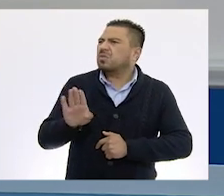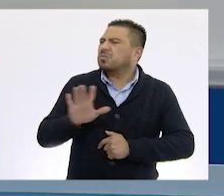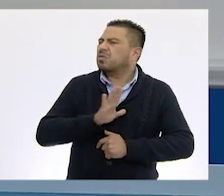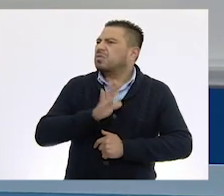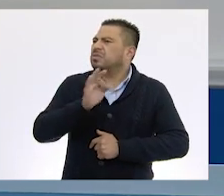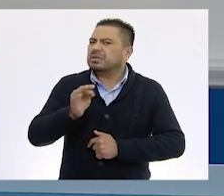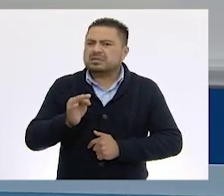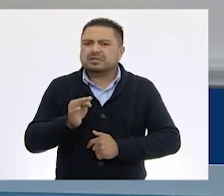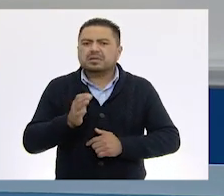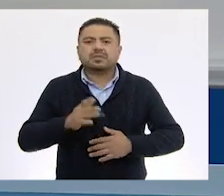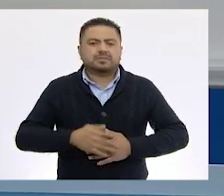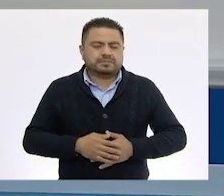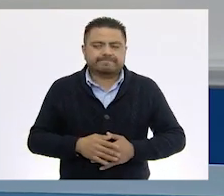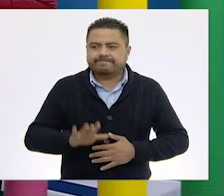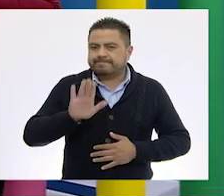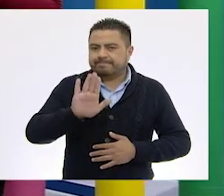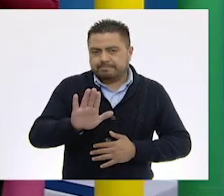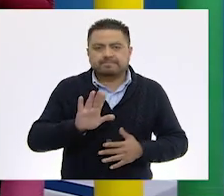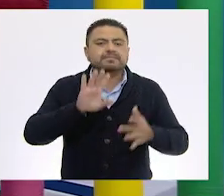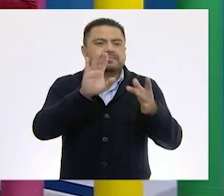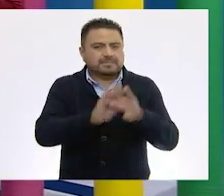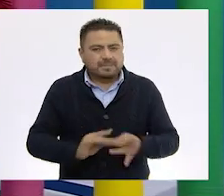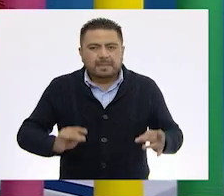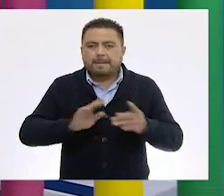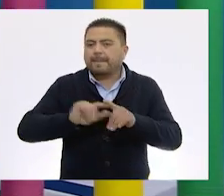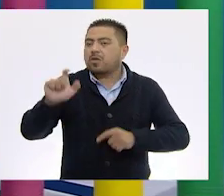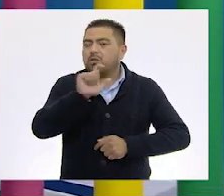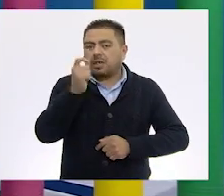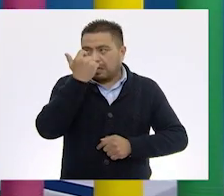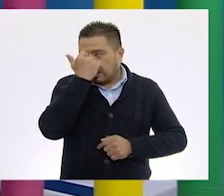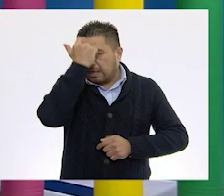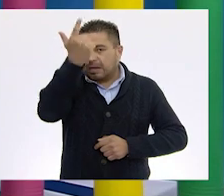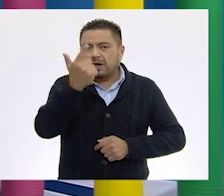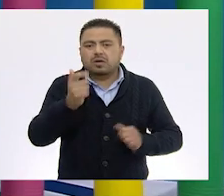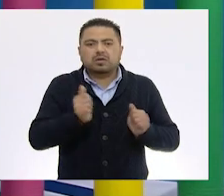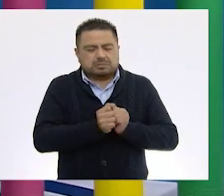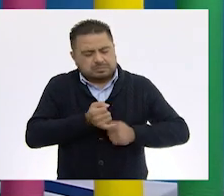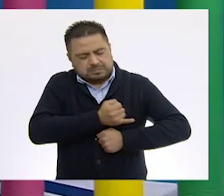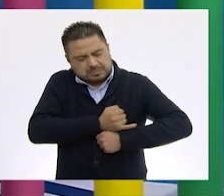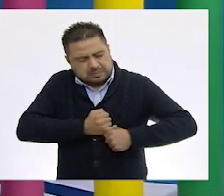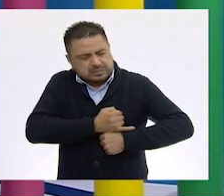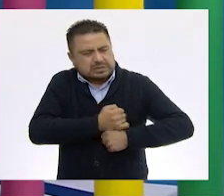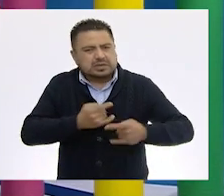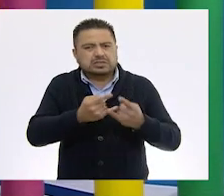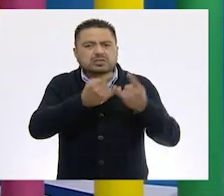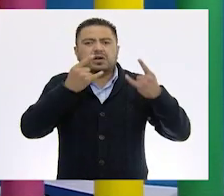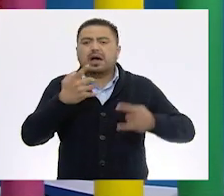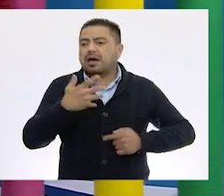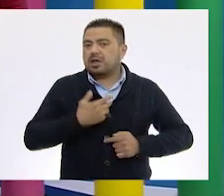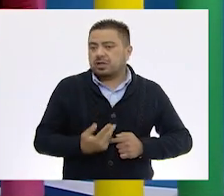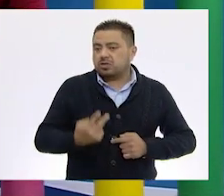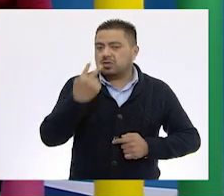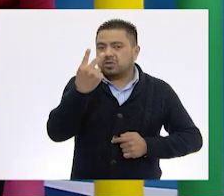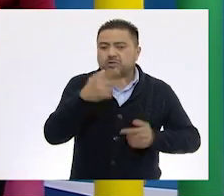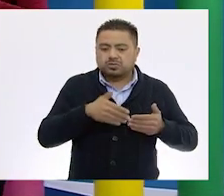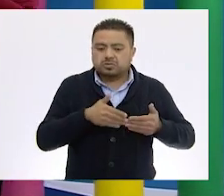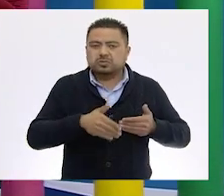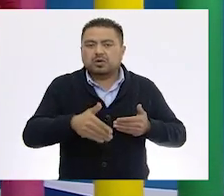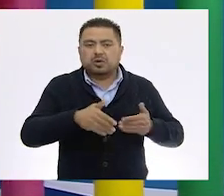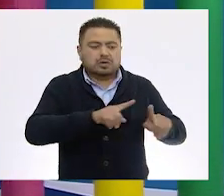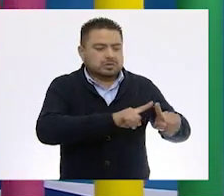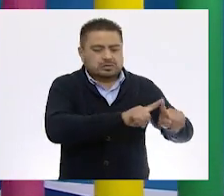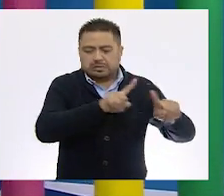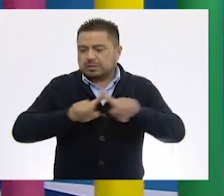origen? Es decir, ¿cuándo fueron creadas? En el estudio de la historia hay dos tipos de fuentes.